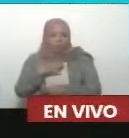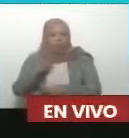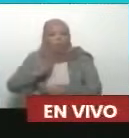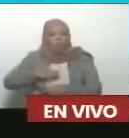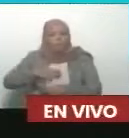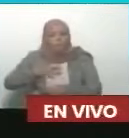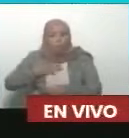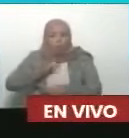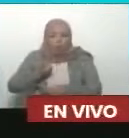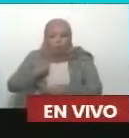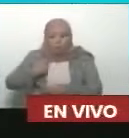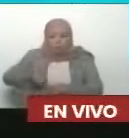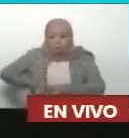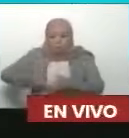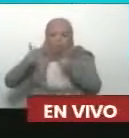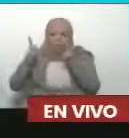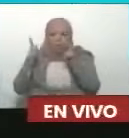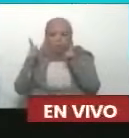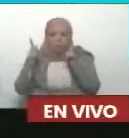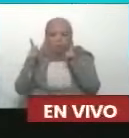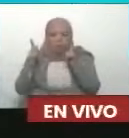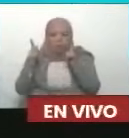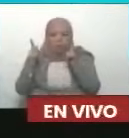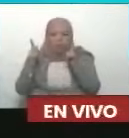Estoy autorizado por ustedes.